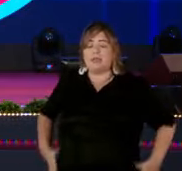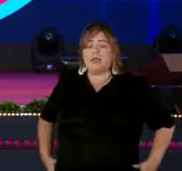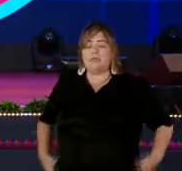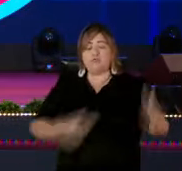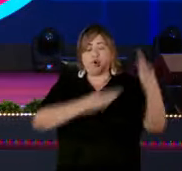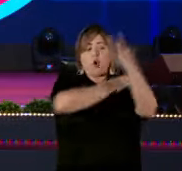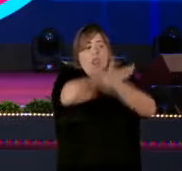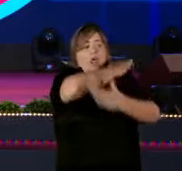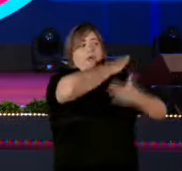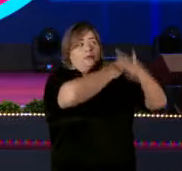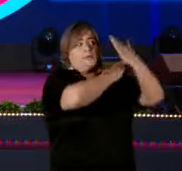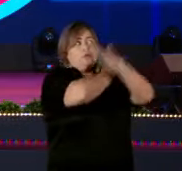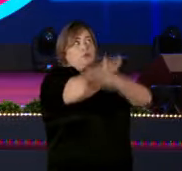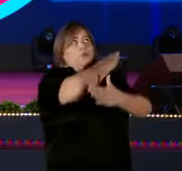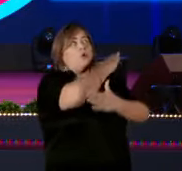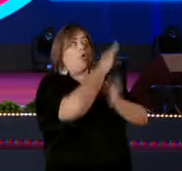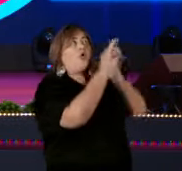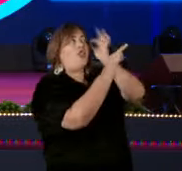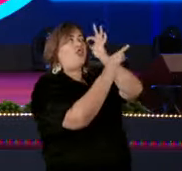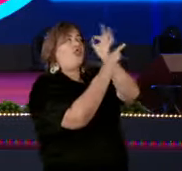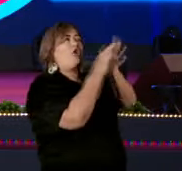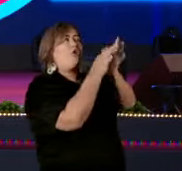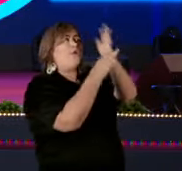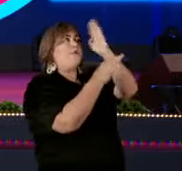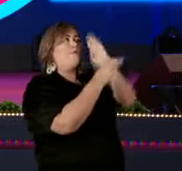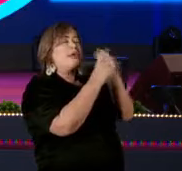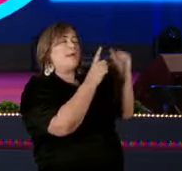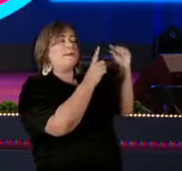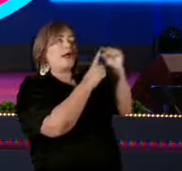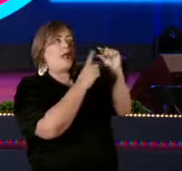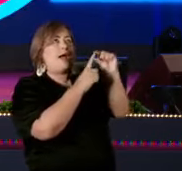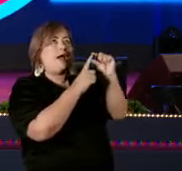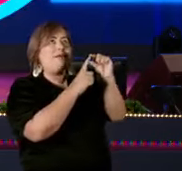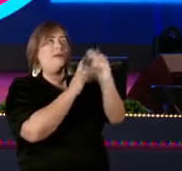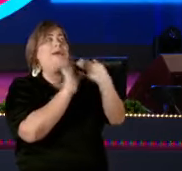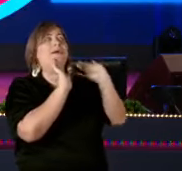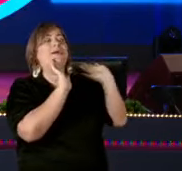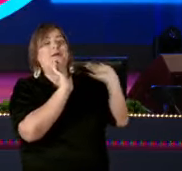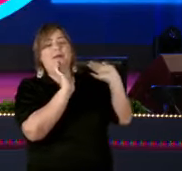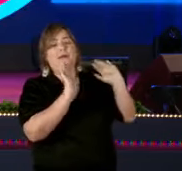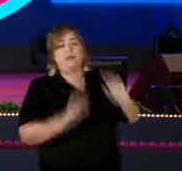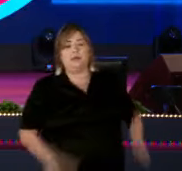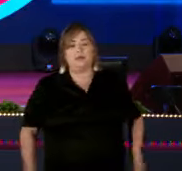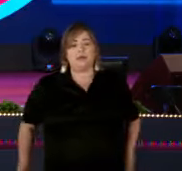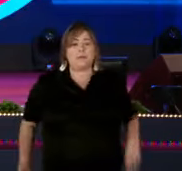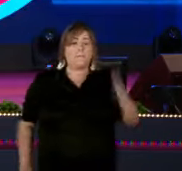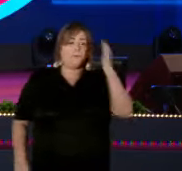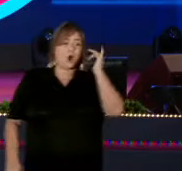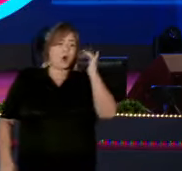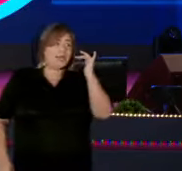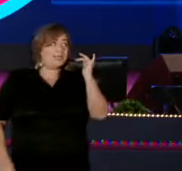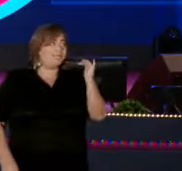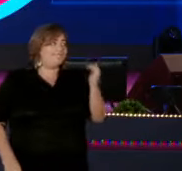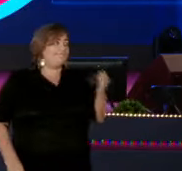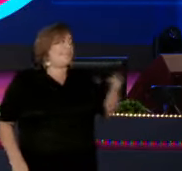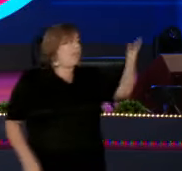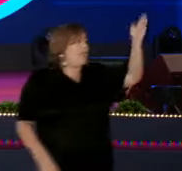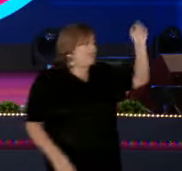sobre todo el escudo de la fe. Apaga los dardos de fuego que el enemigo lanza sobre tu